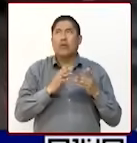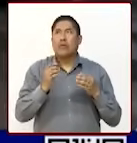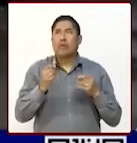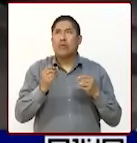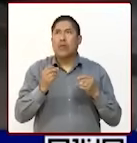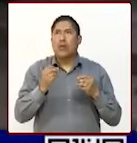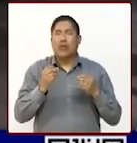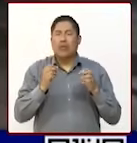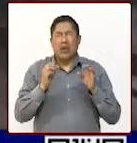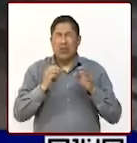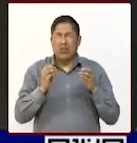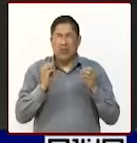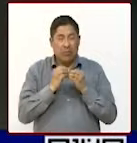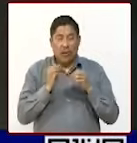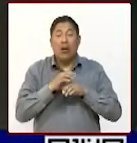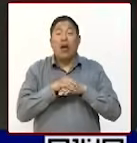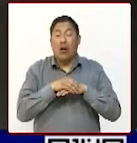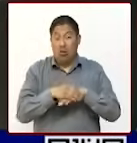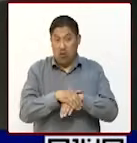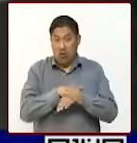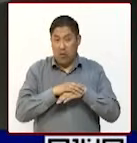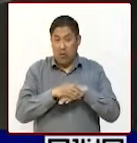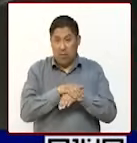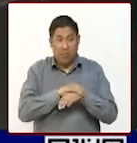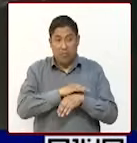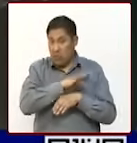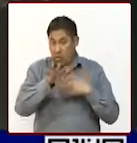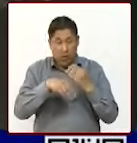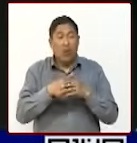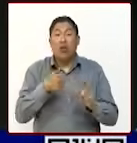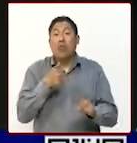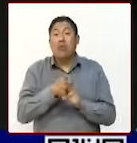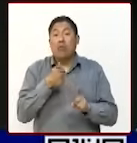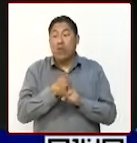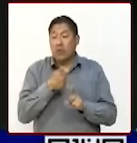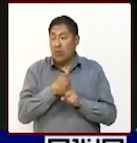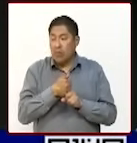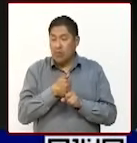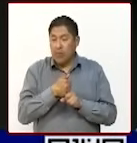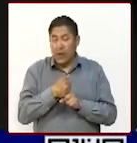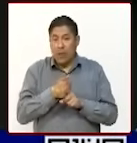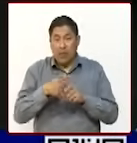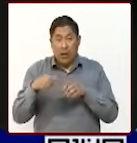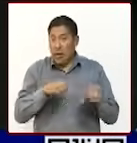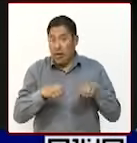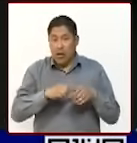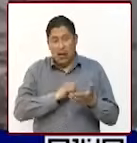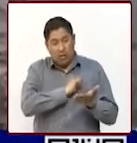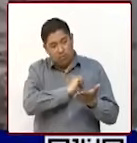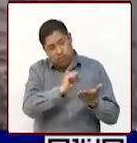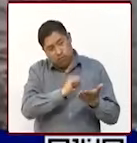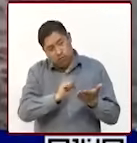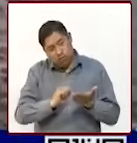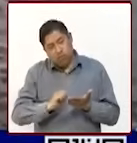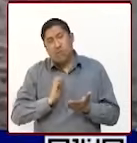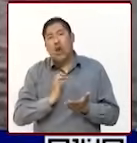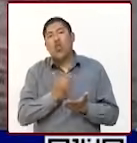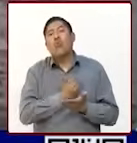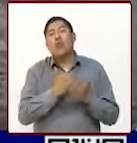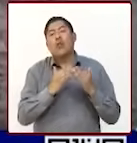que sea más, más cómodo para el censador y para los mismos afiliados, entonces hacernos censar en un solo